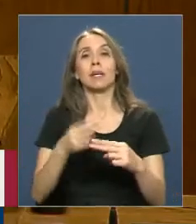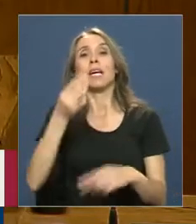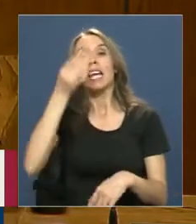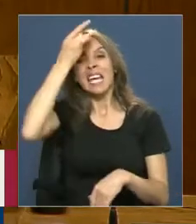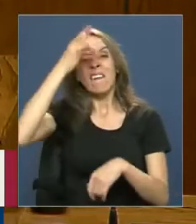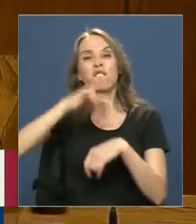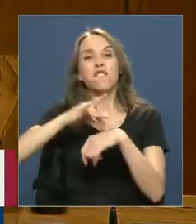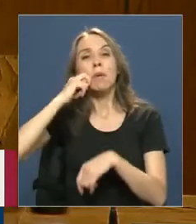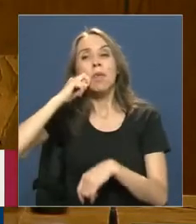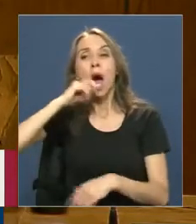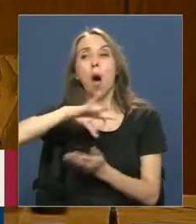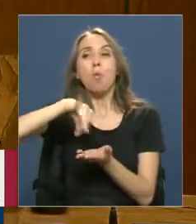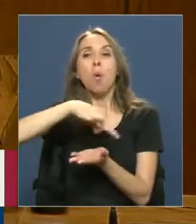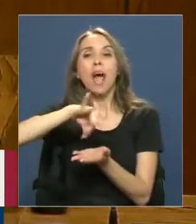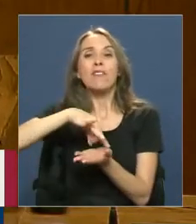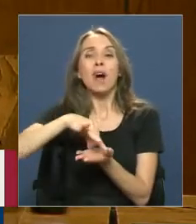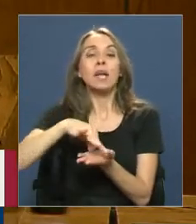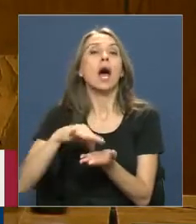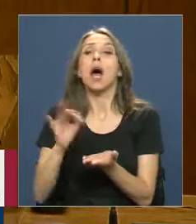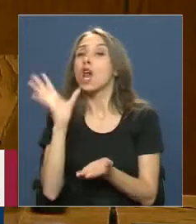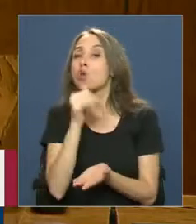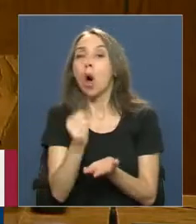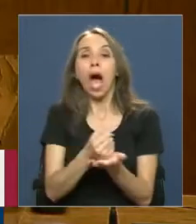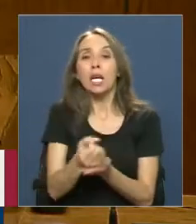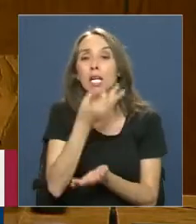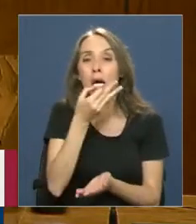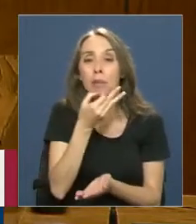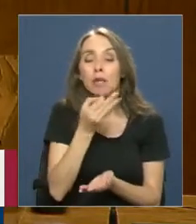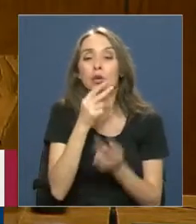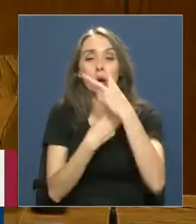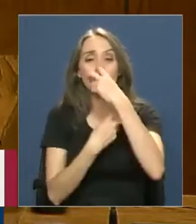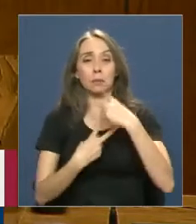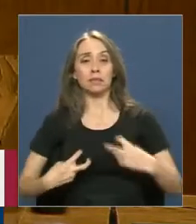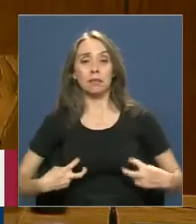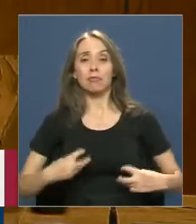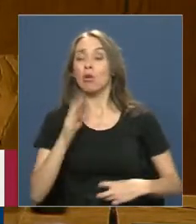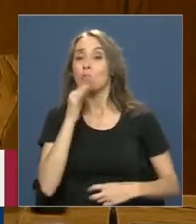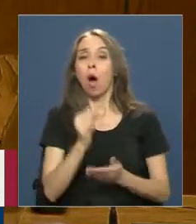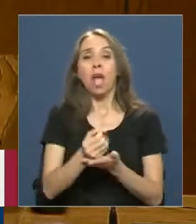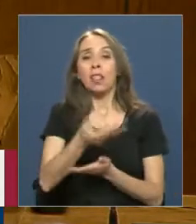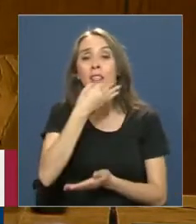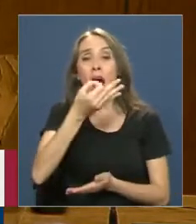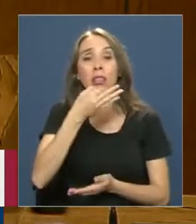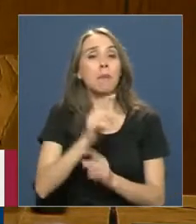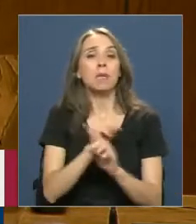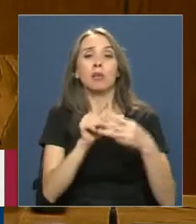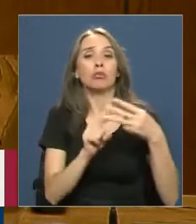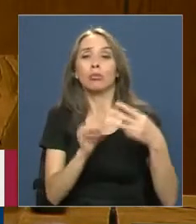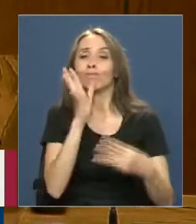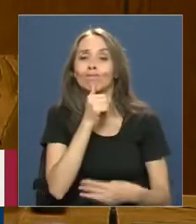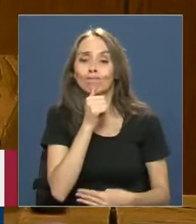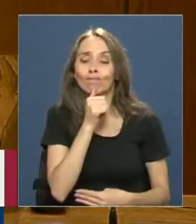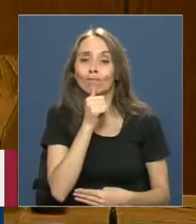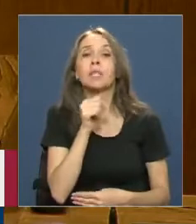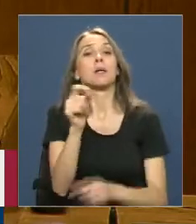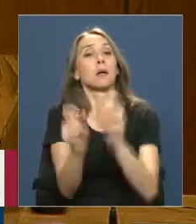huérfanas, ya que en muchos casos carecen de medicamentos, de estudios o de tratamientos. Asimismo, se indicó que